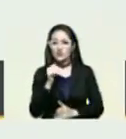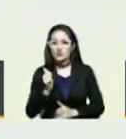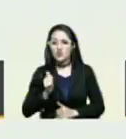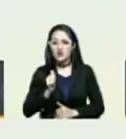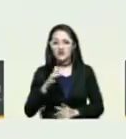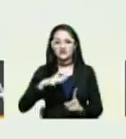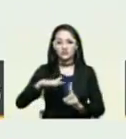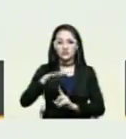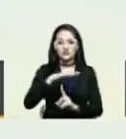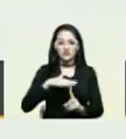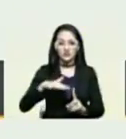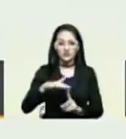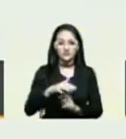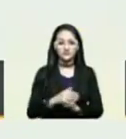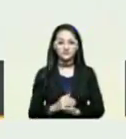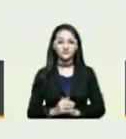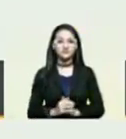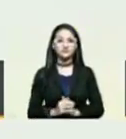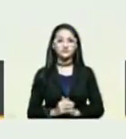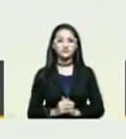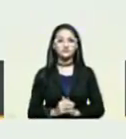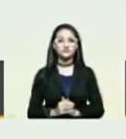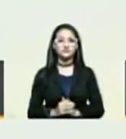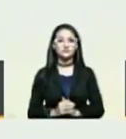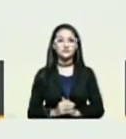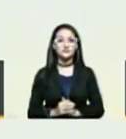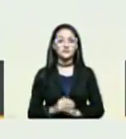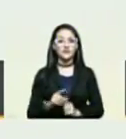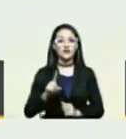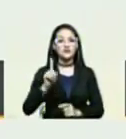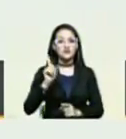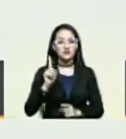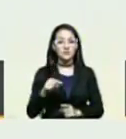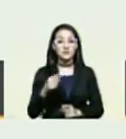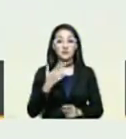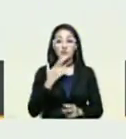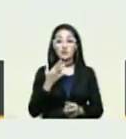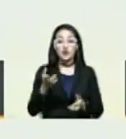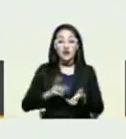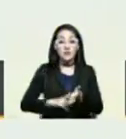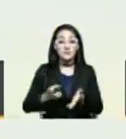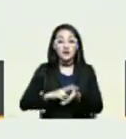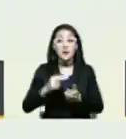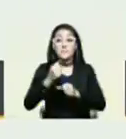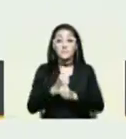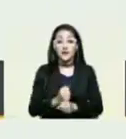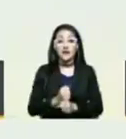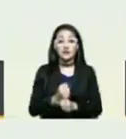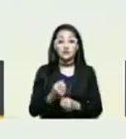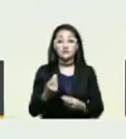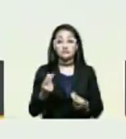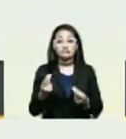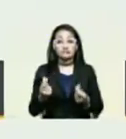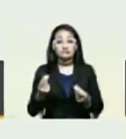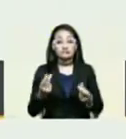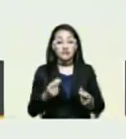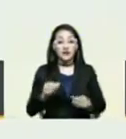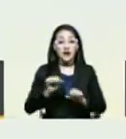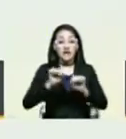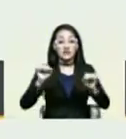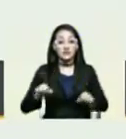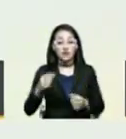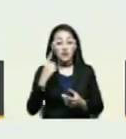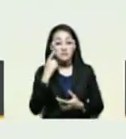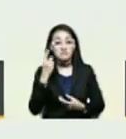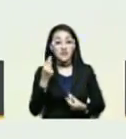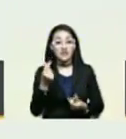situación. Y bueno, en estos casos normalmente se esperan algunas réplicas, ¿no? Por eso que tenemos que activamos el sistema, nos mantenemos